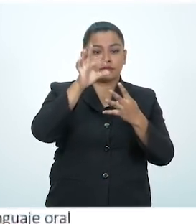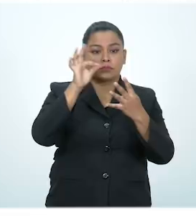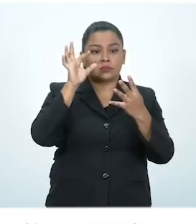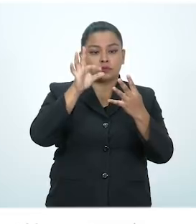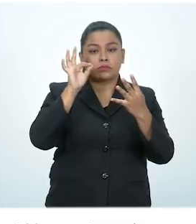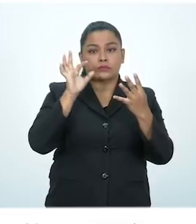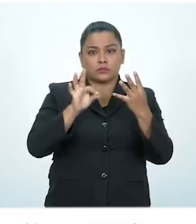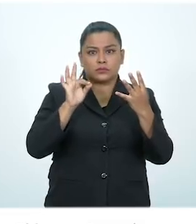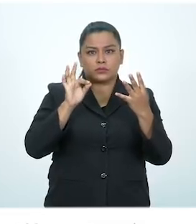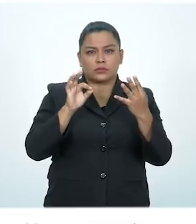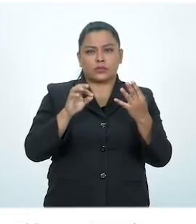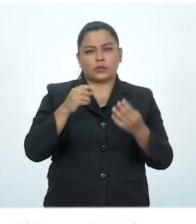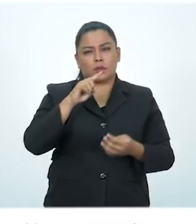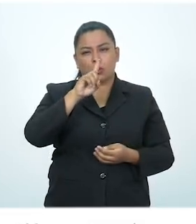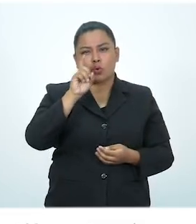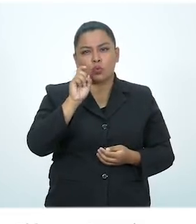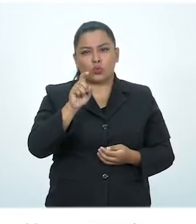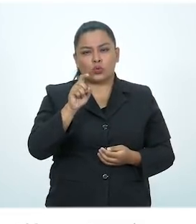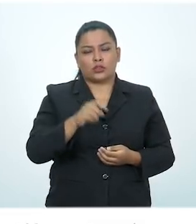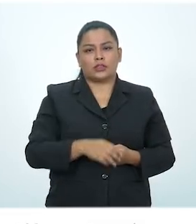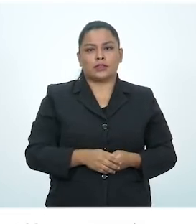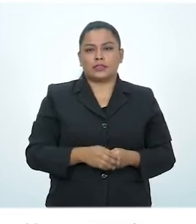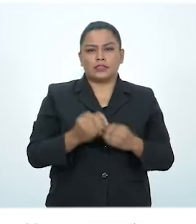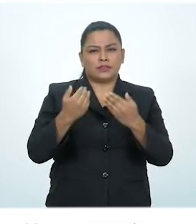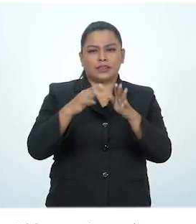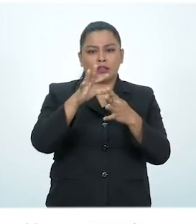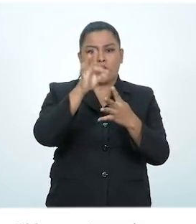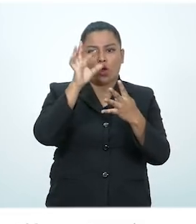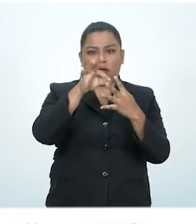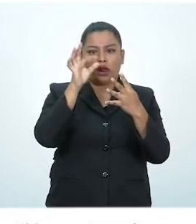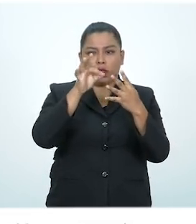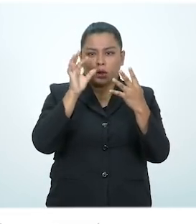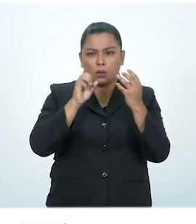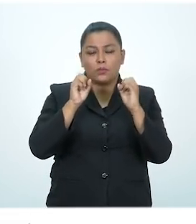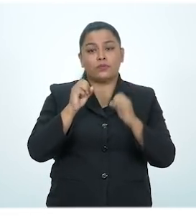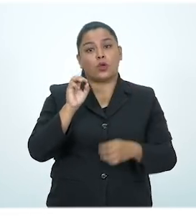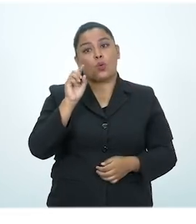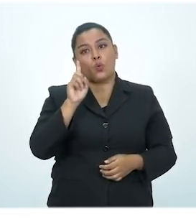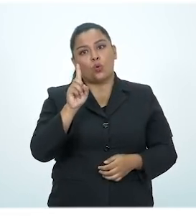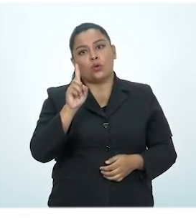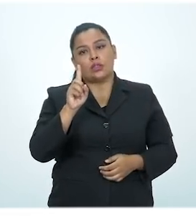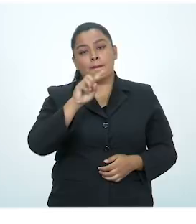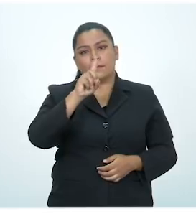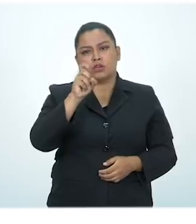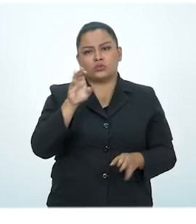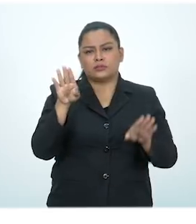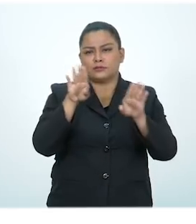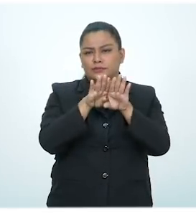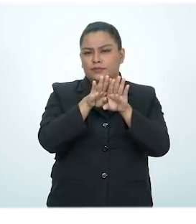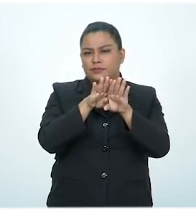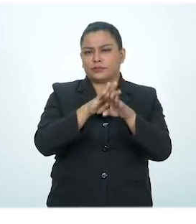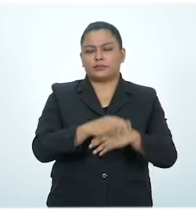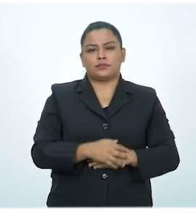única, es decir, un ítem de opción múltiple, un ítem cerrado.